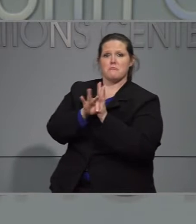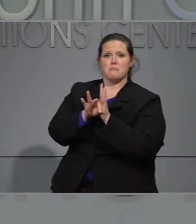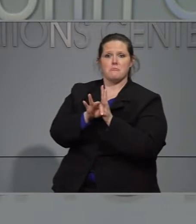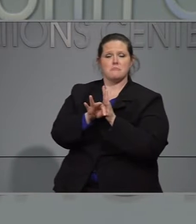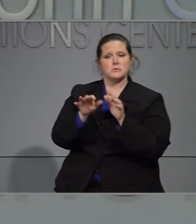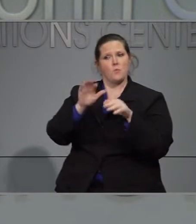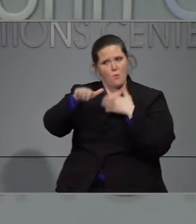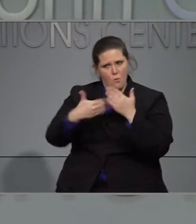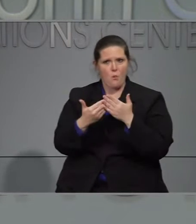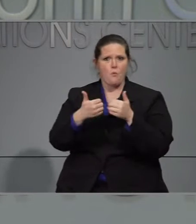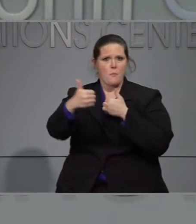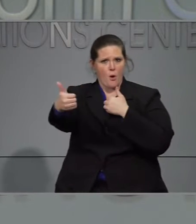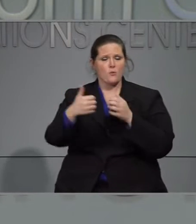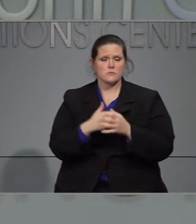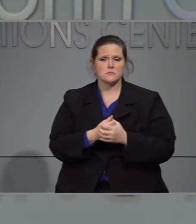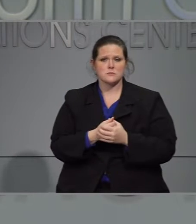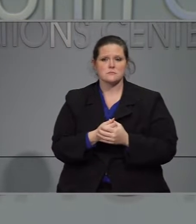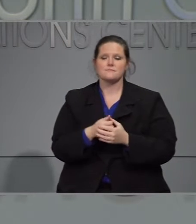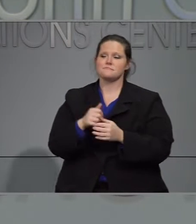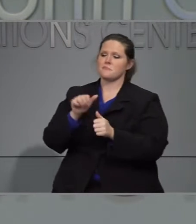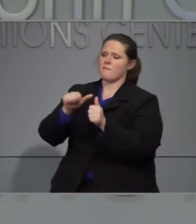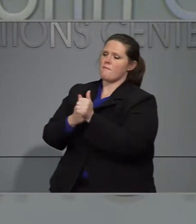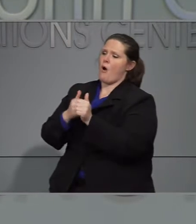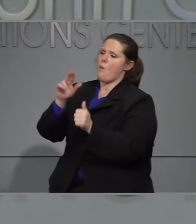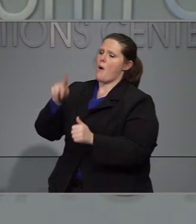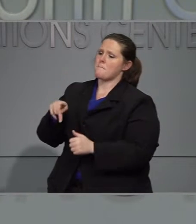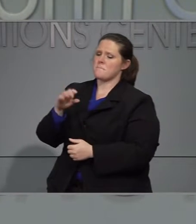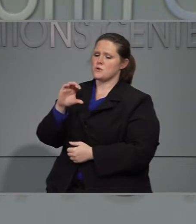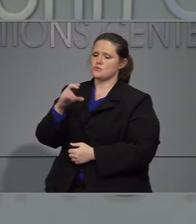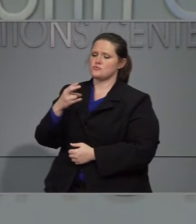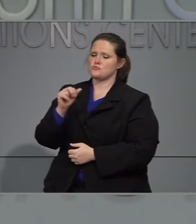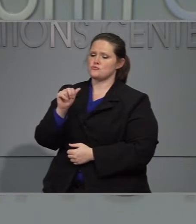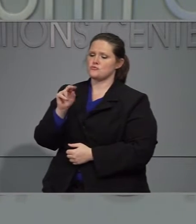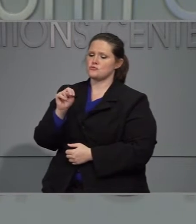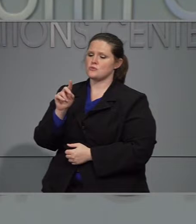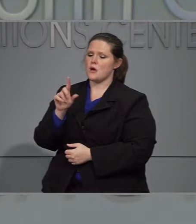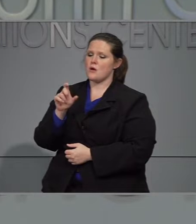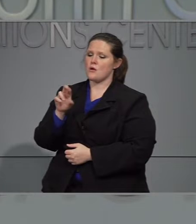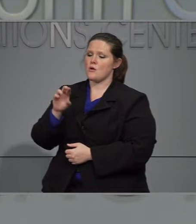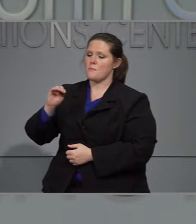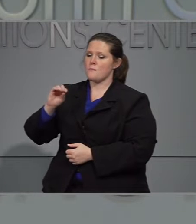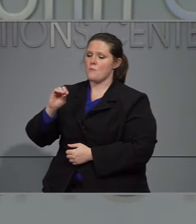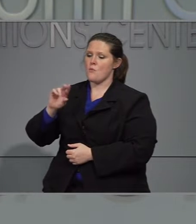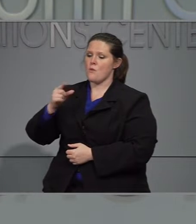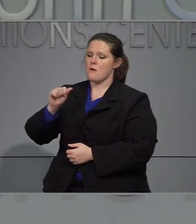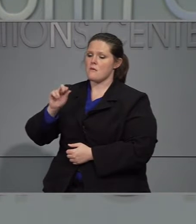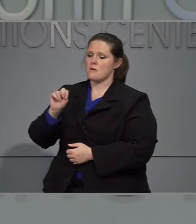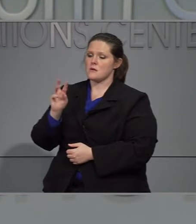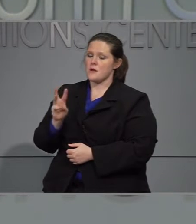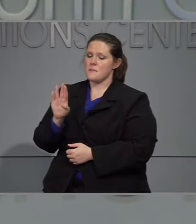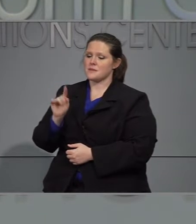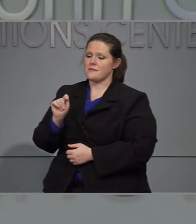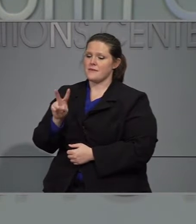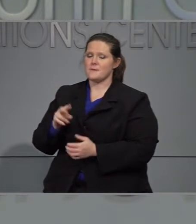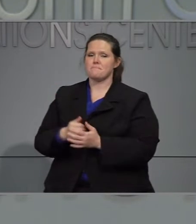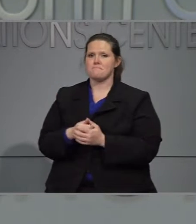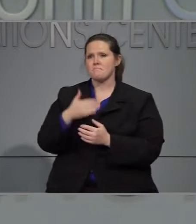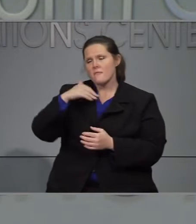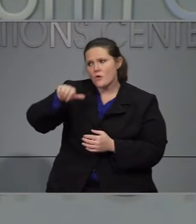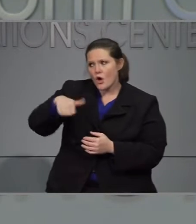Seguimiento, Morgan de WDTV. Y una de seguimiento,